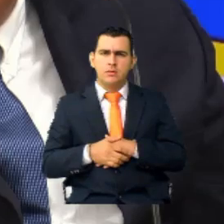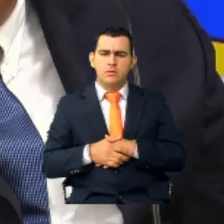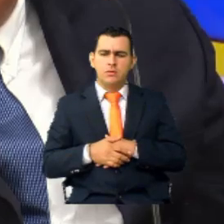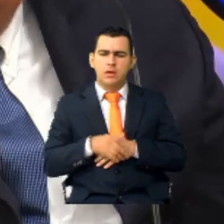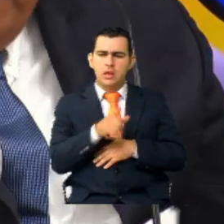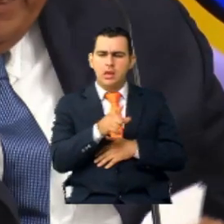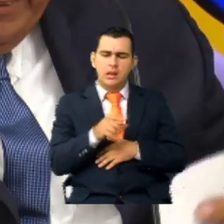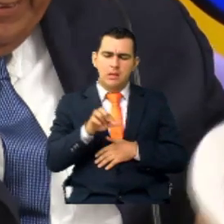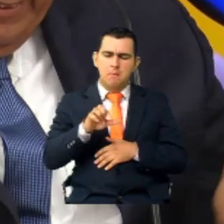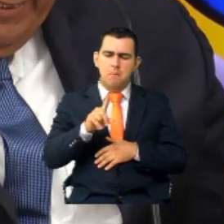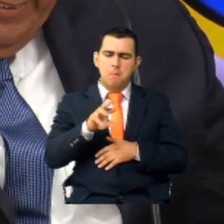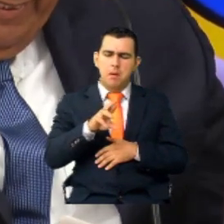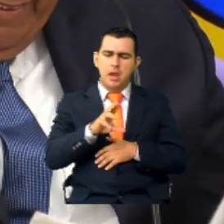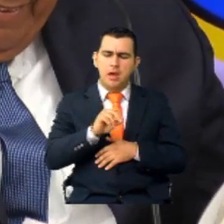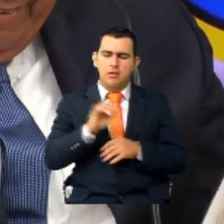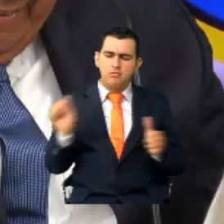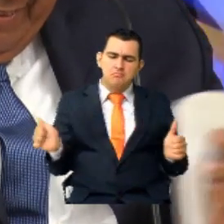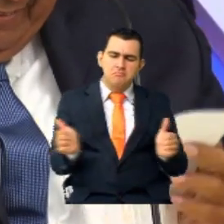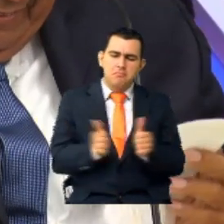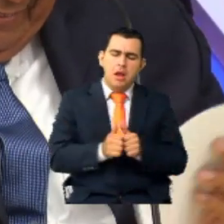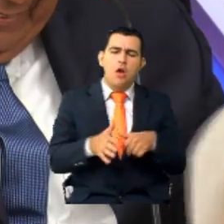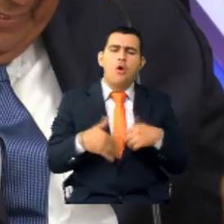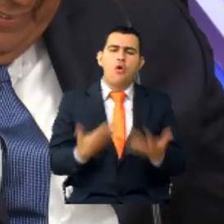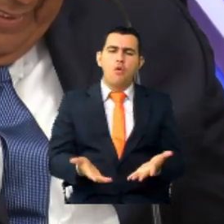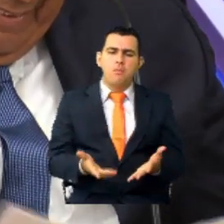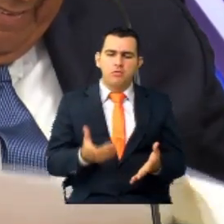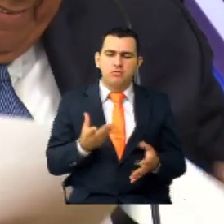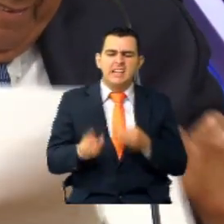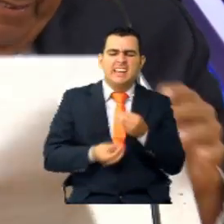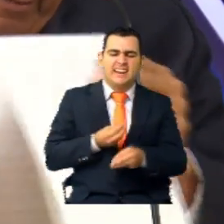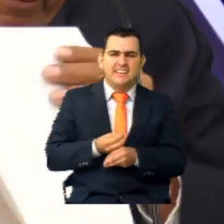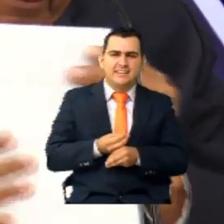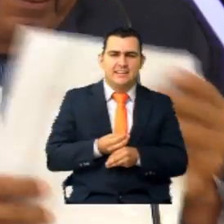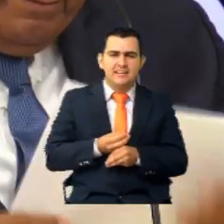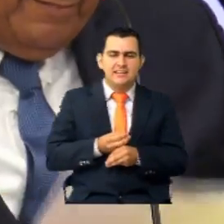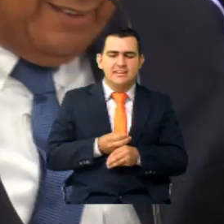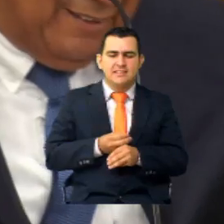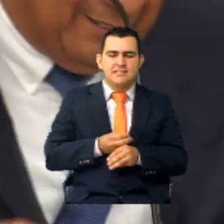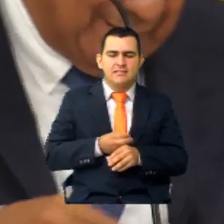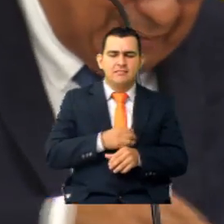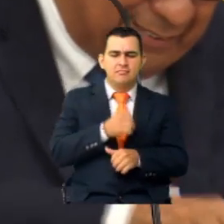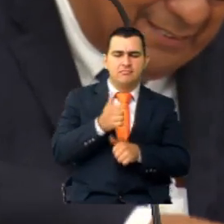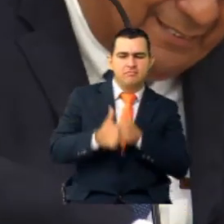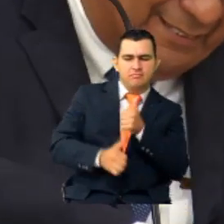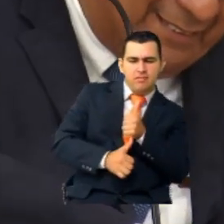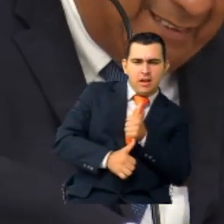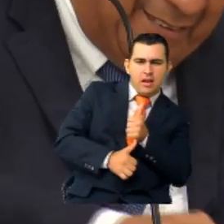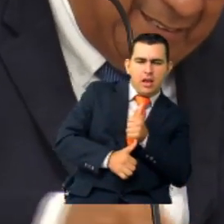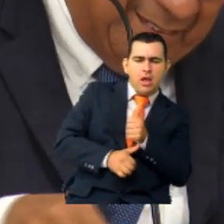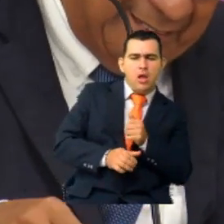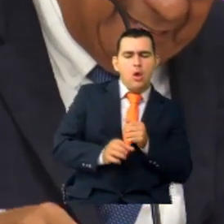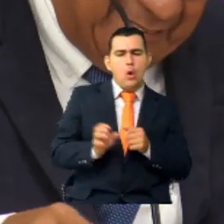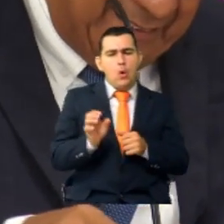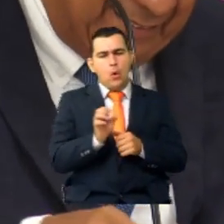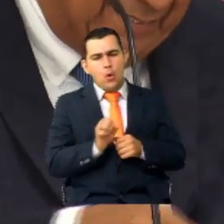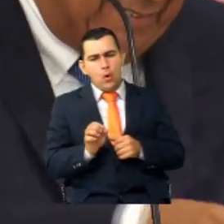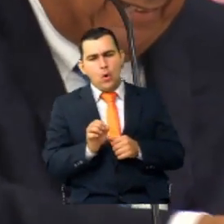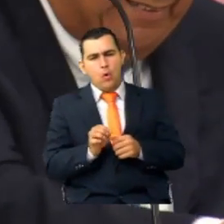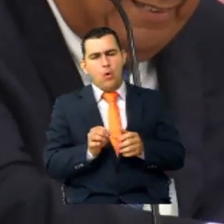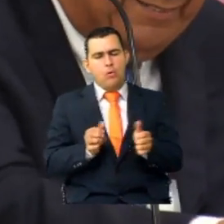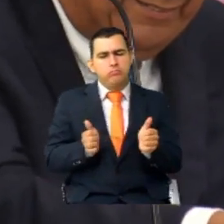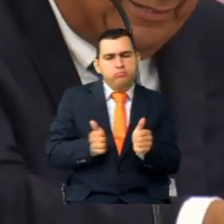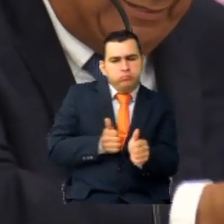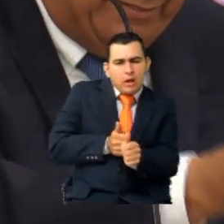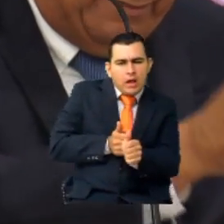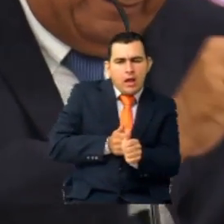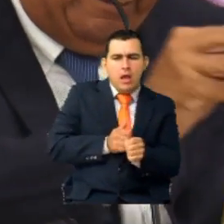llegaría el doctor Pedro Luis Gómez Martínez a su campaña? Es decir, ¿con su equipo de trabajo a engrosar su campaña en estos últimos